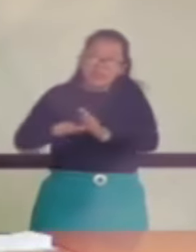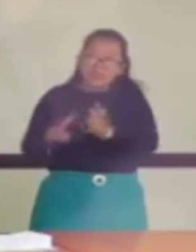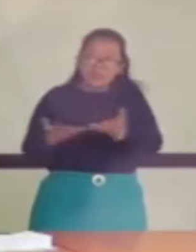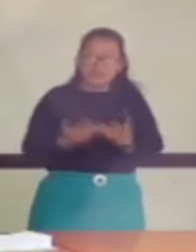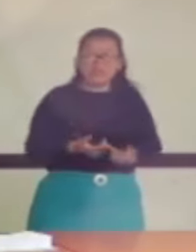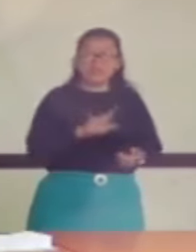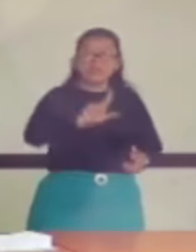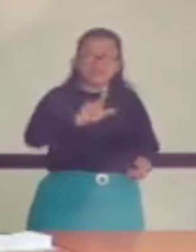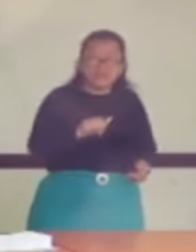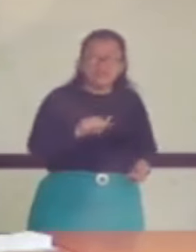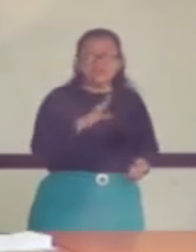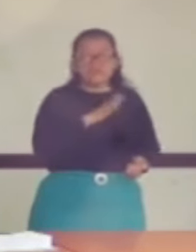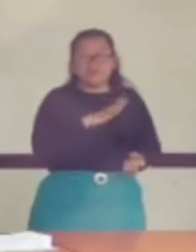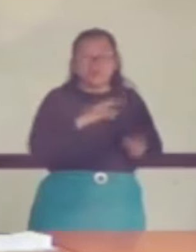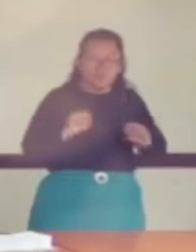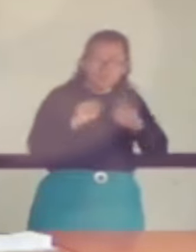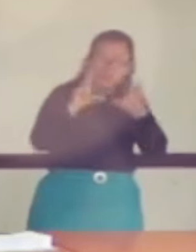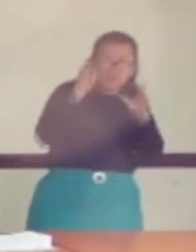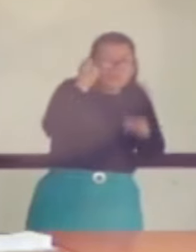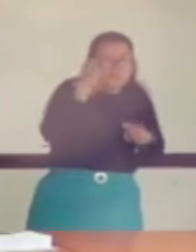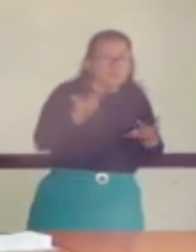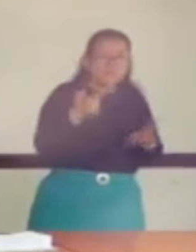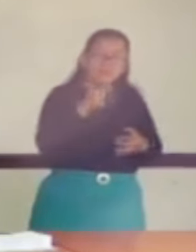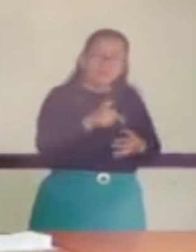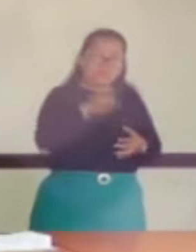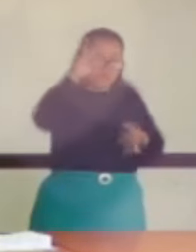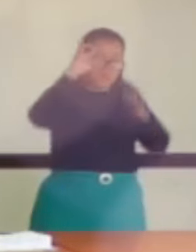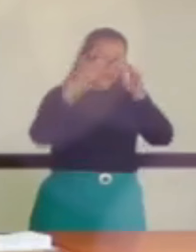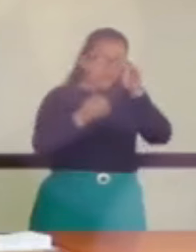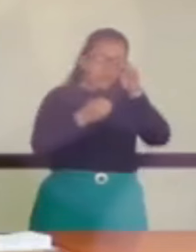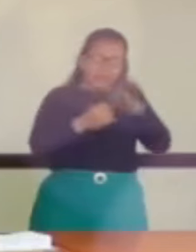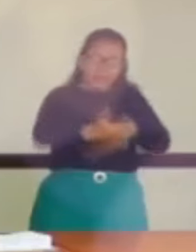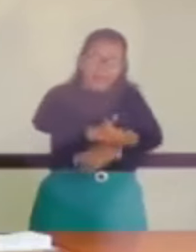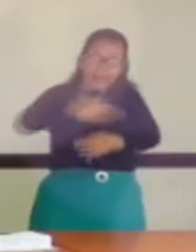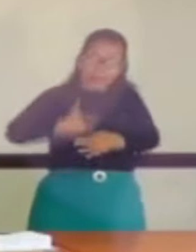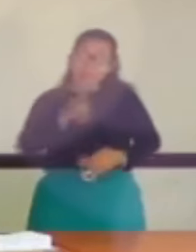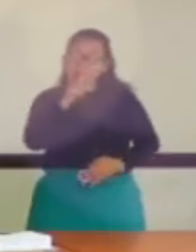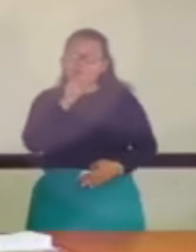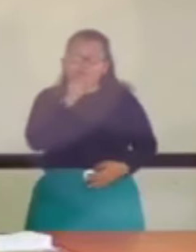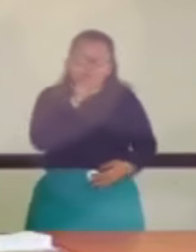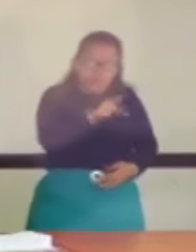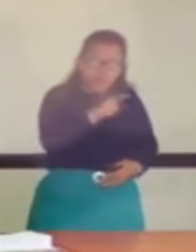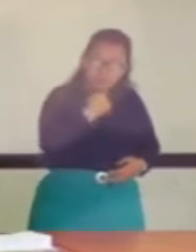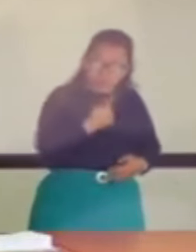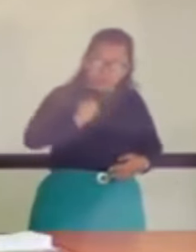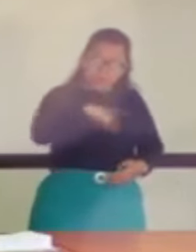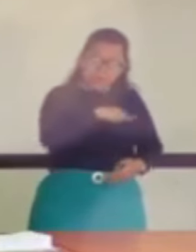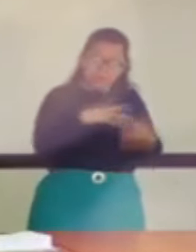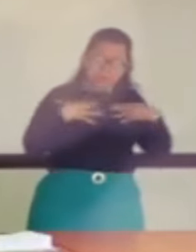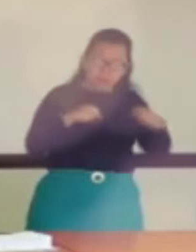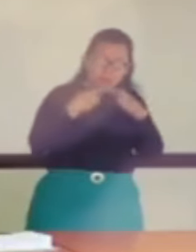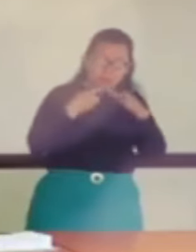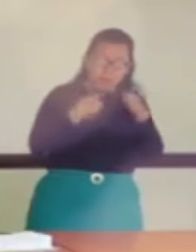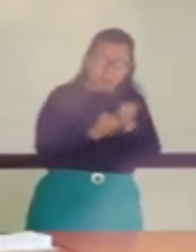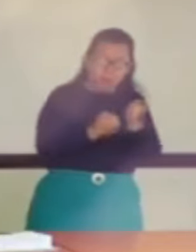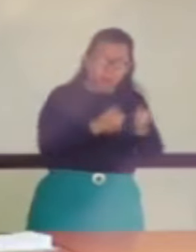Luego, tener muy claro de que este caso deriva de una denuncia que es presentada por el Ministerio de Salud Pública